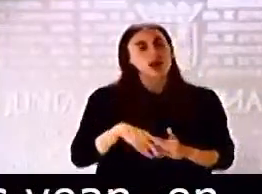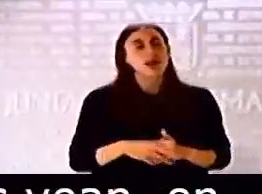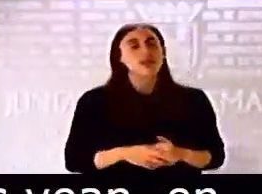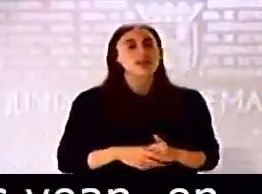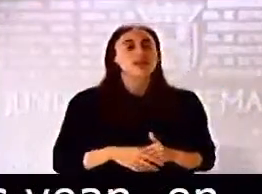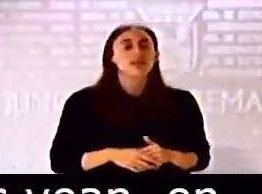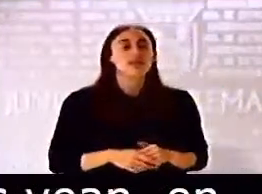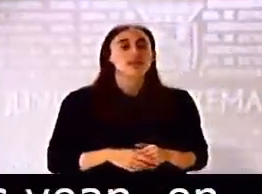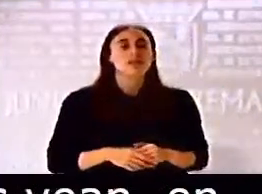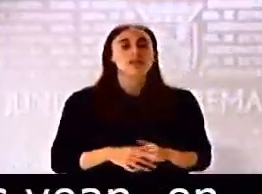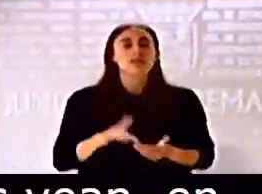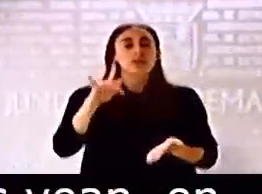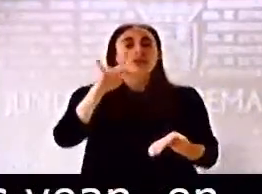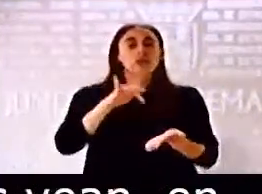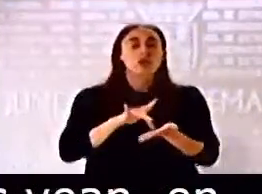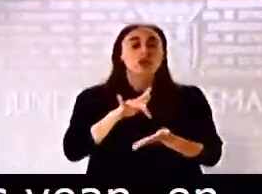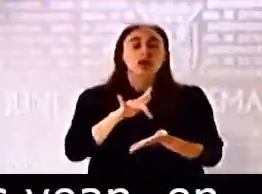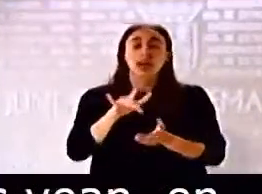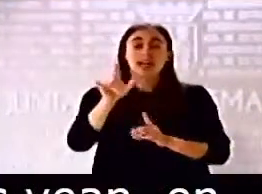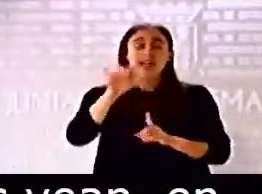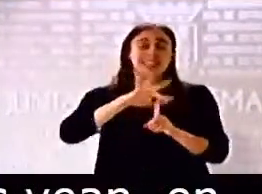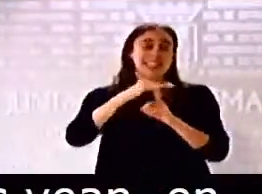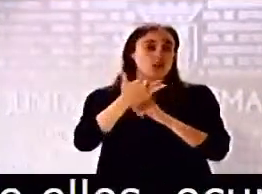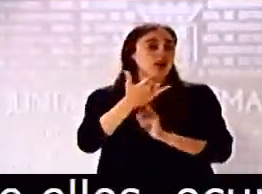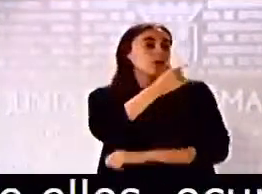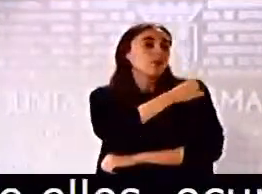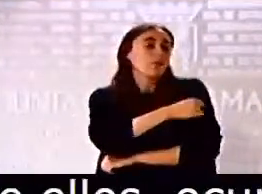Ocurrió lo que ocurrió con la vacuna de AstraZeneca.